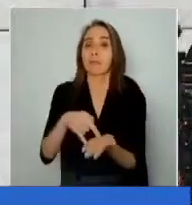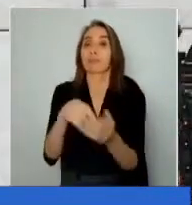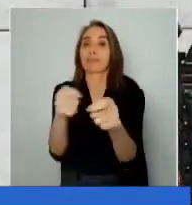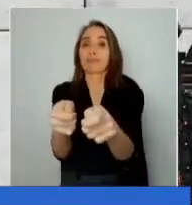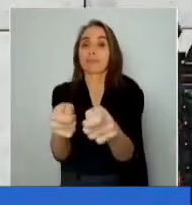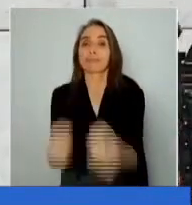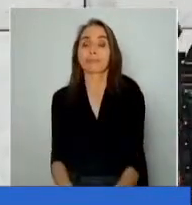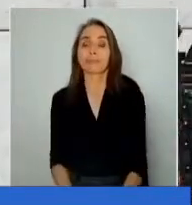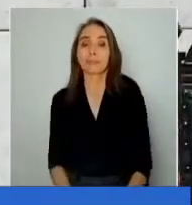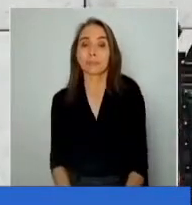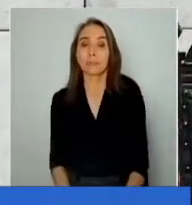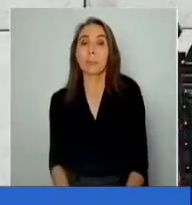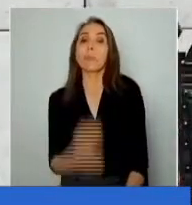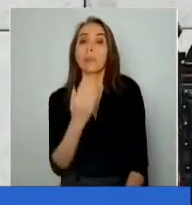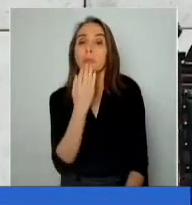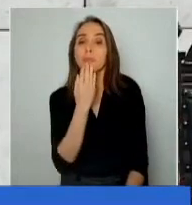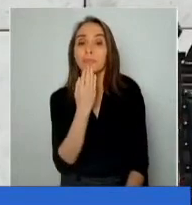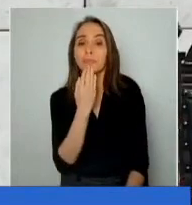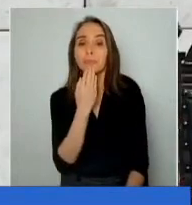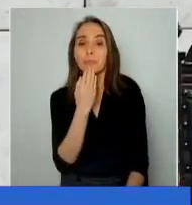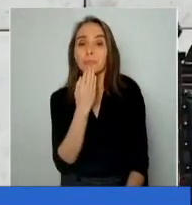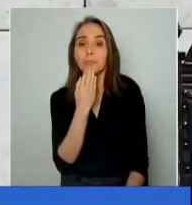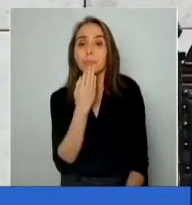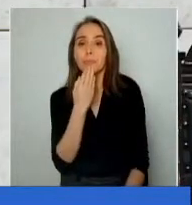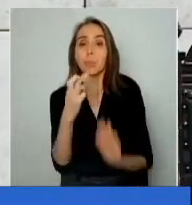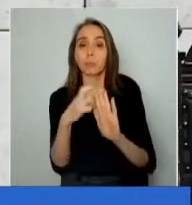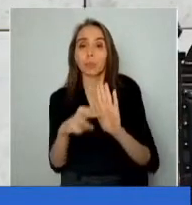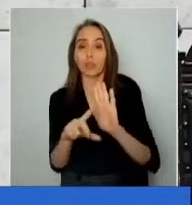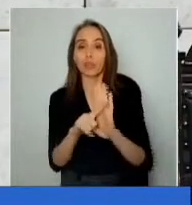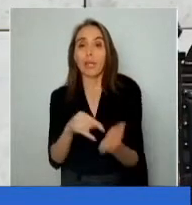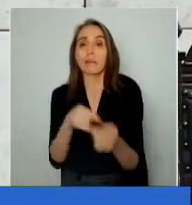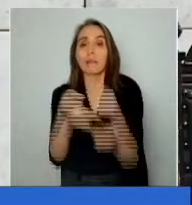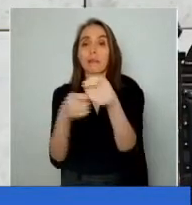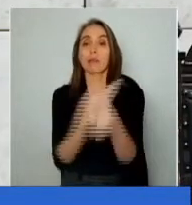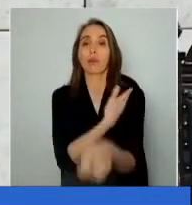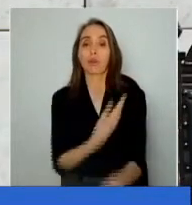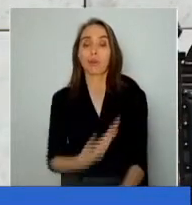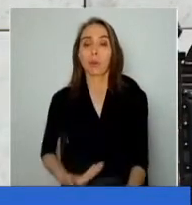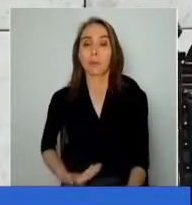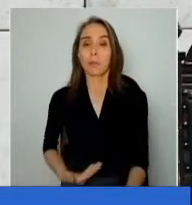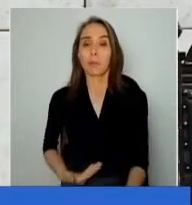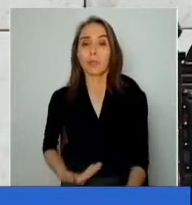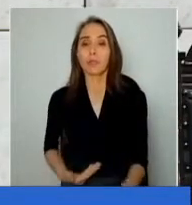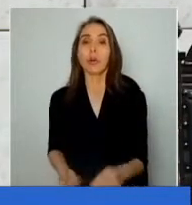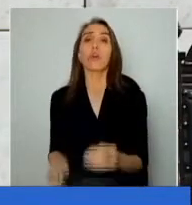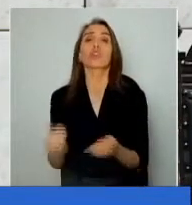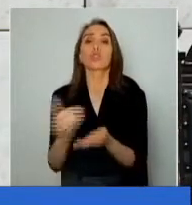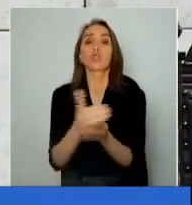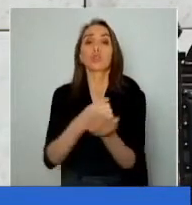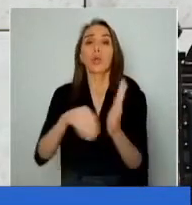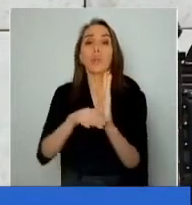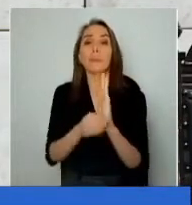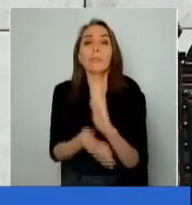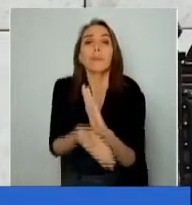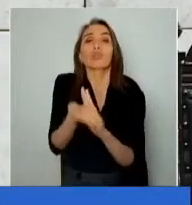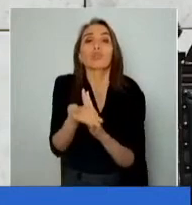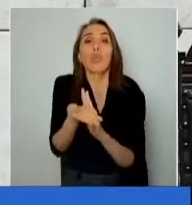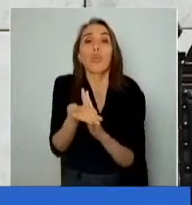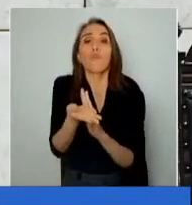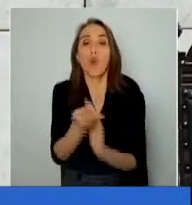como también la iniciativa del gobierno en el aumento el salario mínimo a quinientos mil pesos